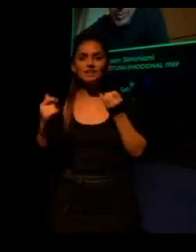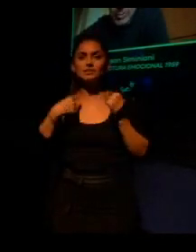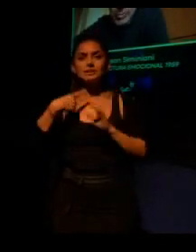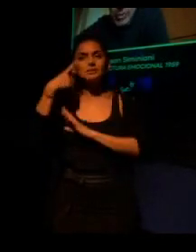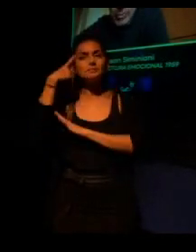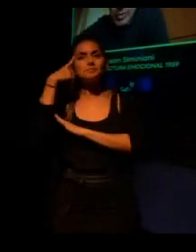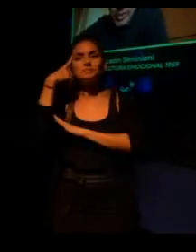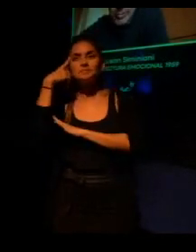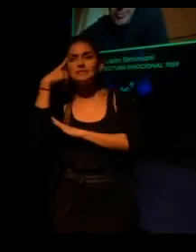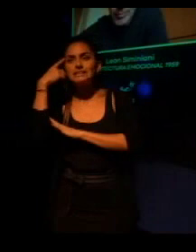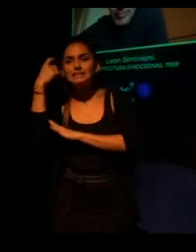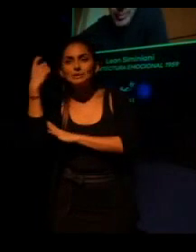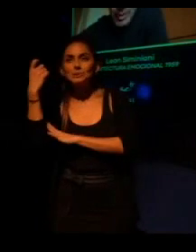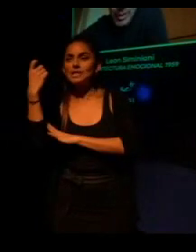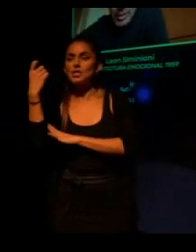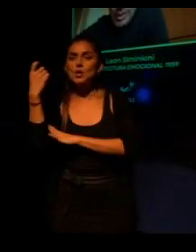recuerdos muy, muy